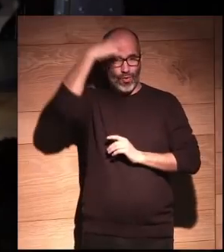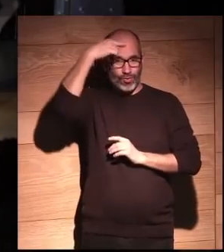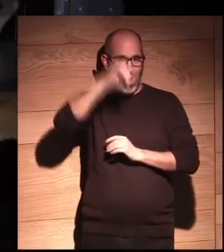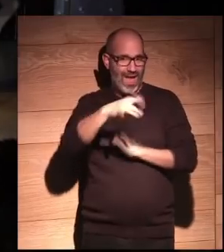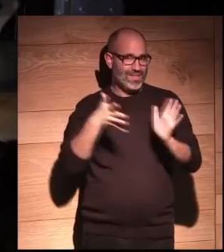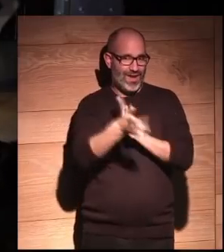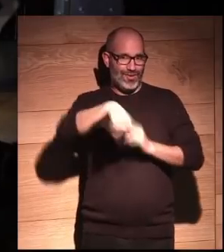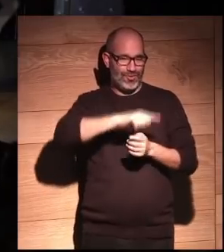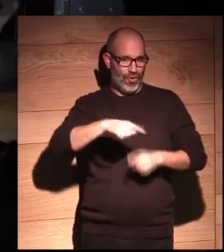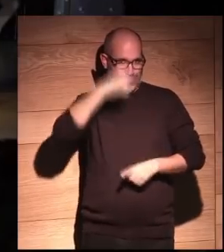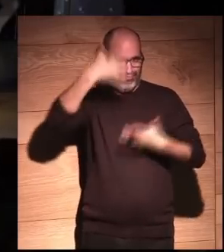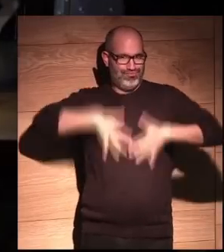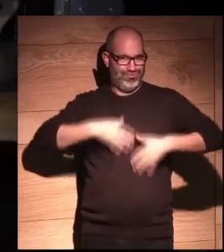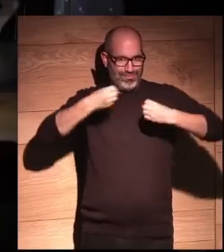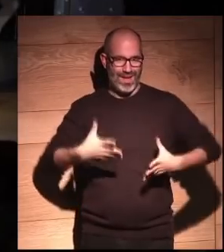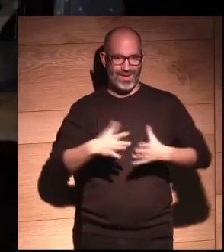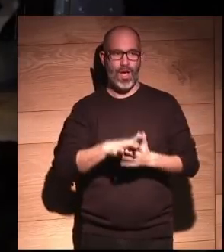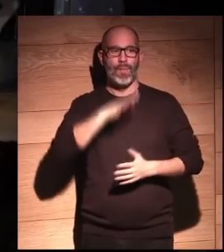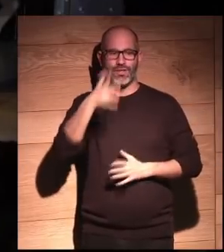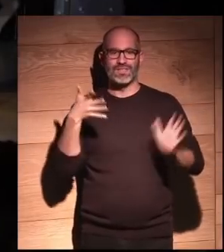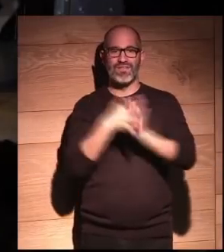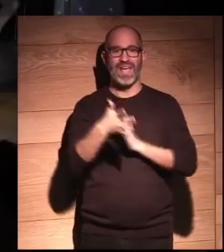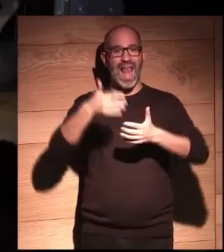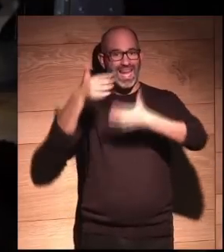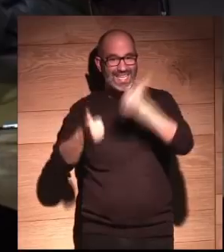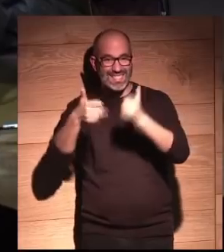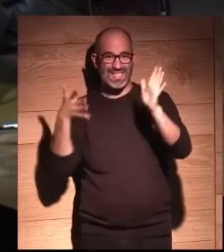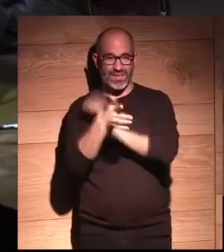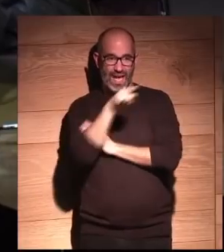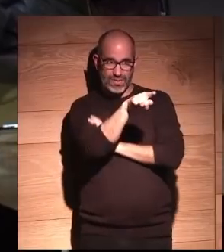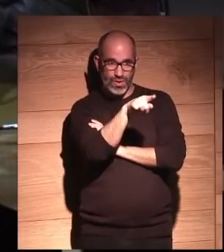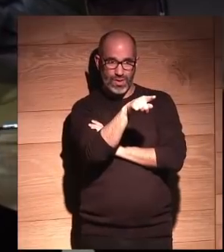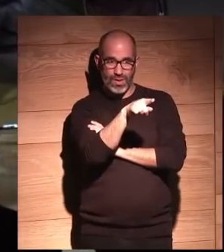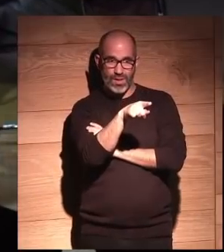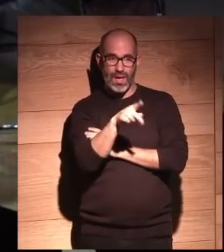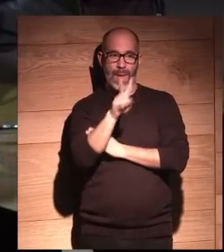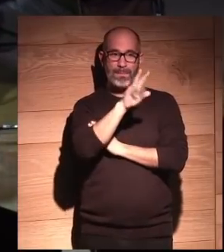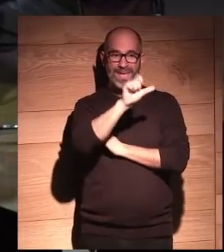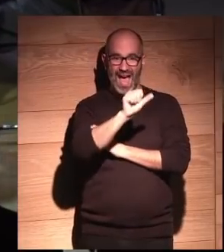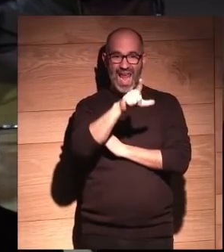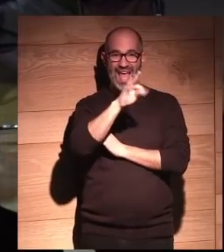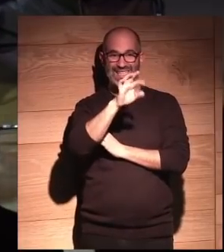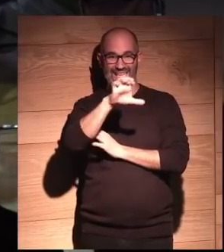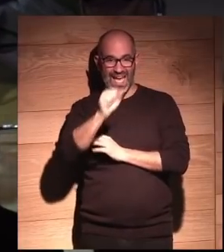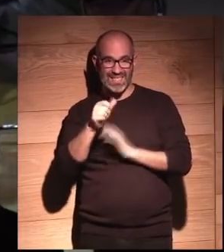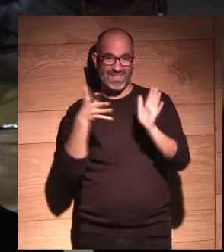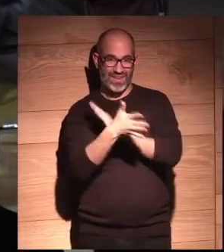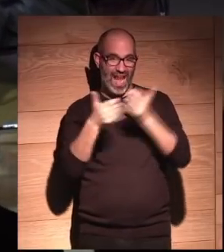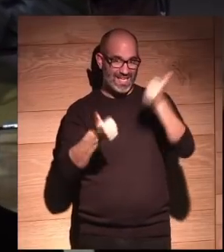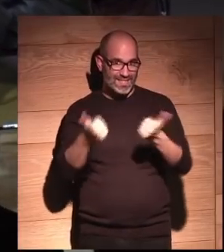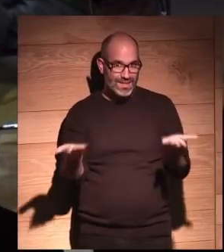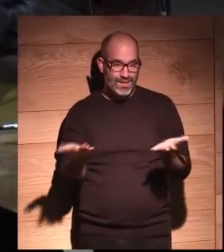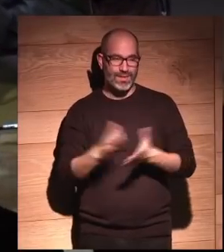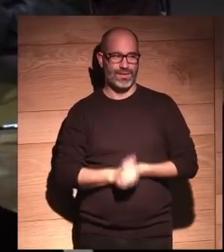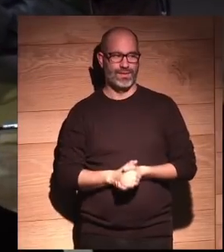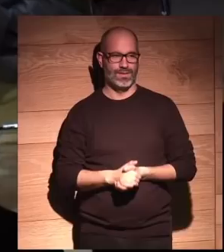Marina. O sea, que hemos quedado que la leche es esto, ¿no? O sea, que la Vía Láctea es la leche. Le estoy dando aquí a ver si pasa. Hazte